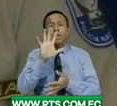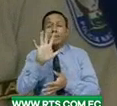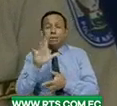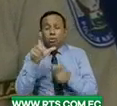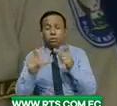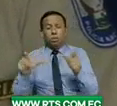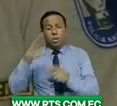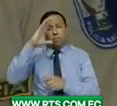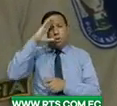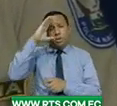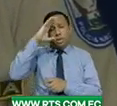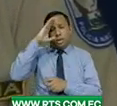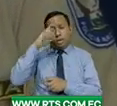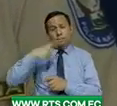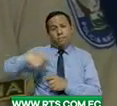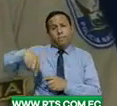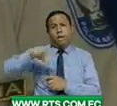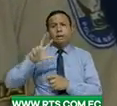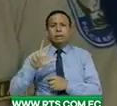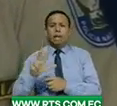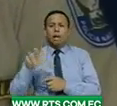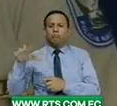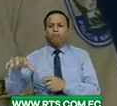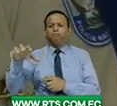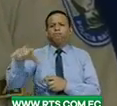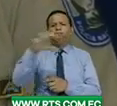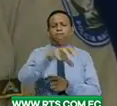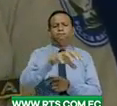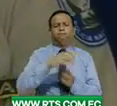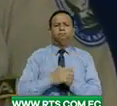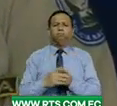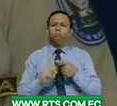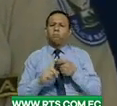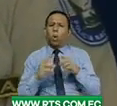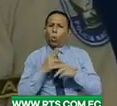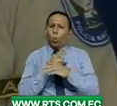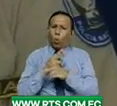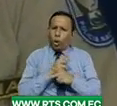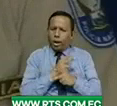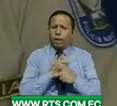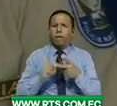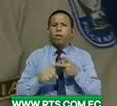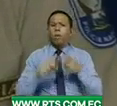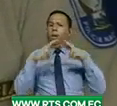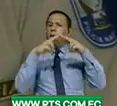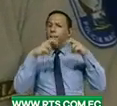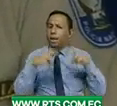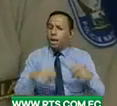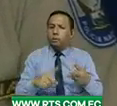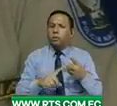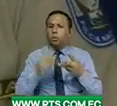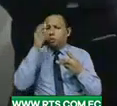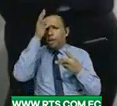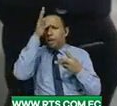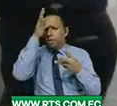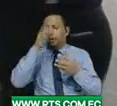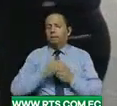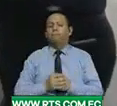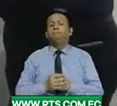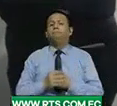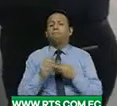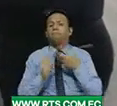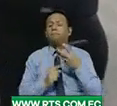policiales de los 3 subsistemas, el preventivo, el de investigación y el de inteligencia. En materia de